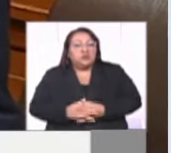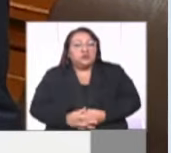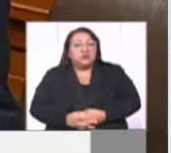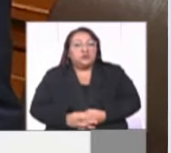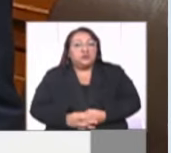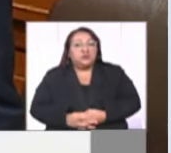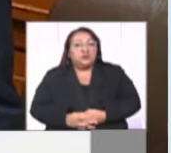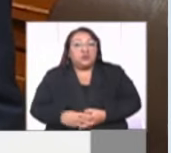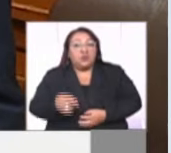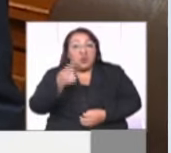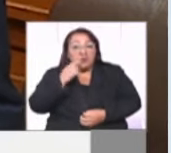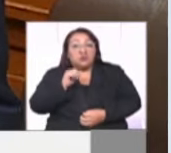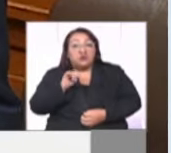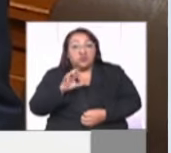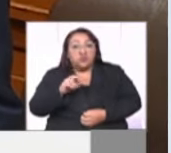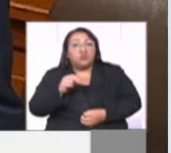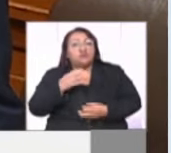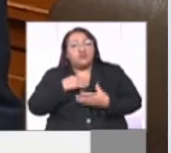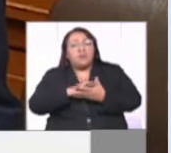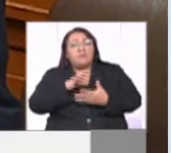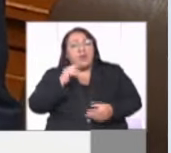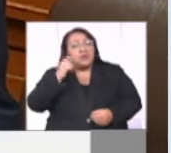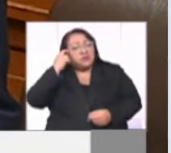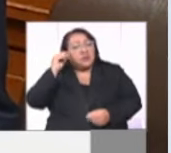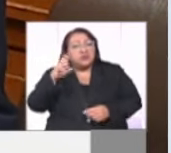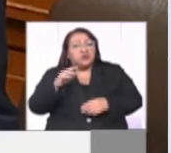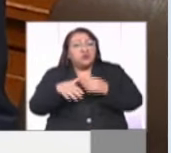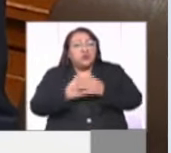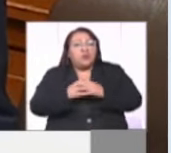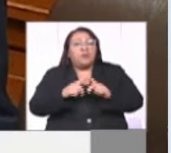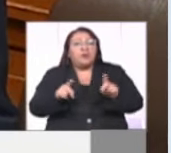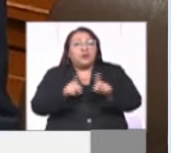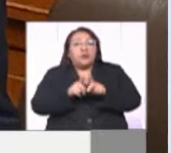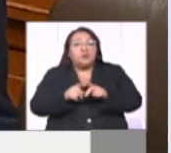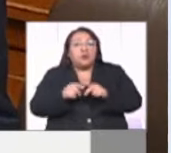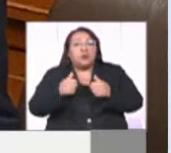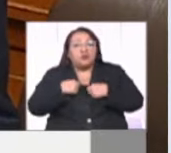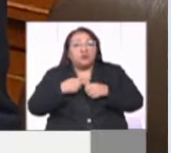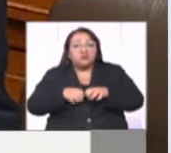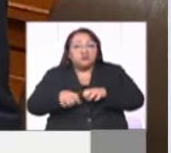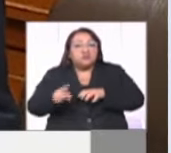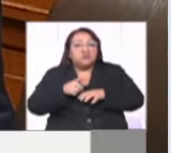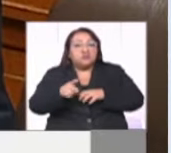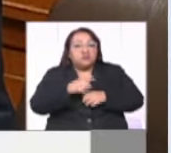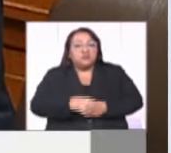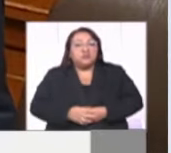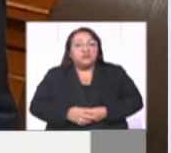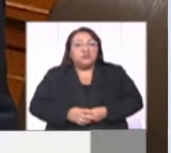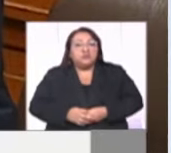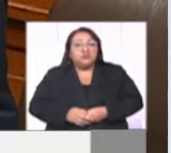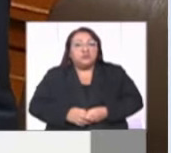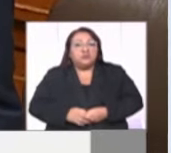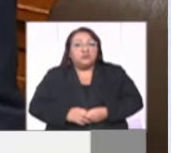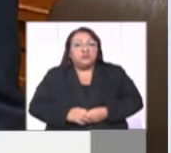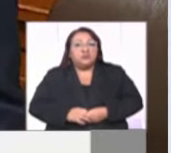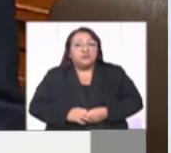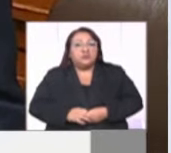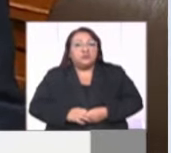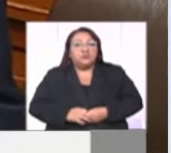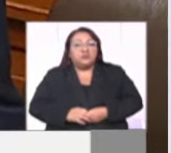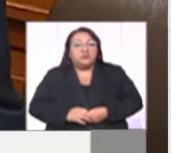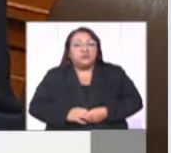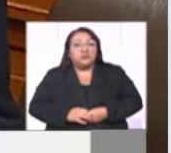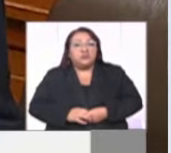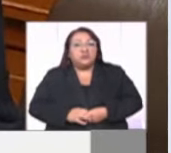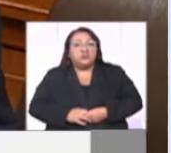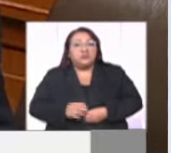los hombres del sur con mucha más razón, pero también con descentralización. Nosotros no podemos